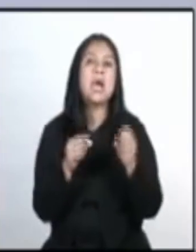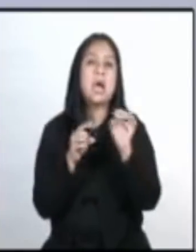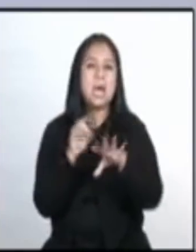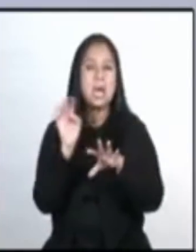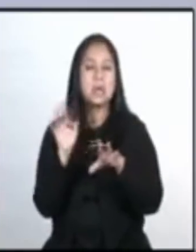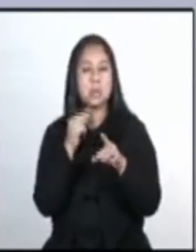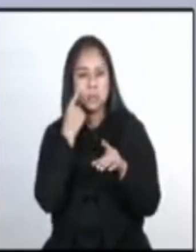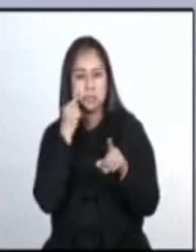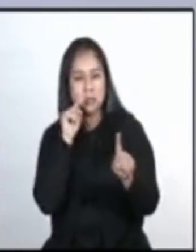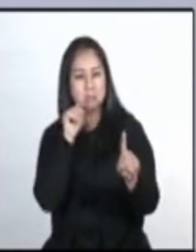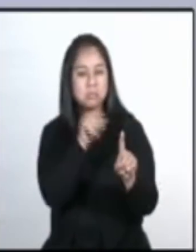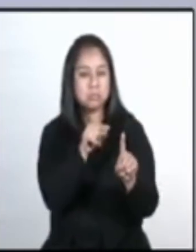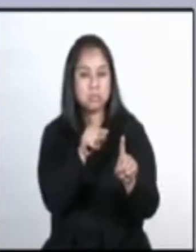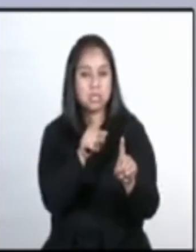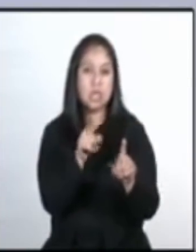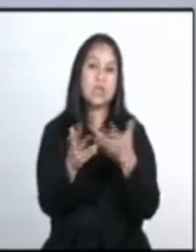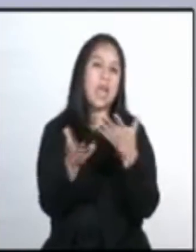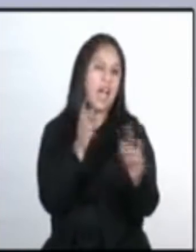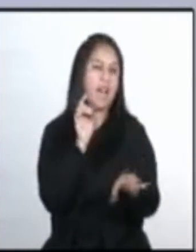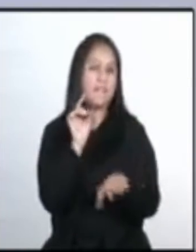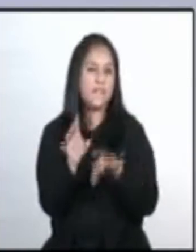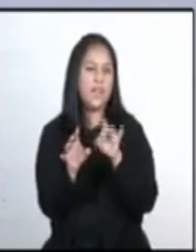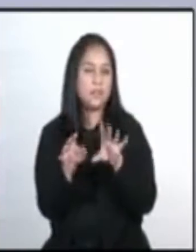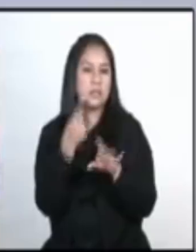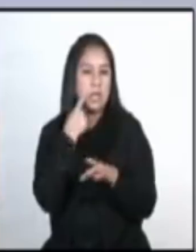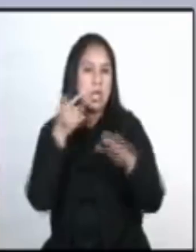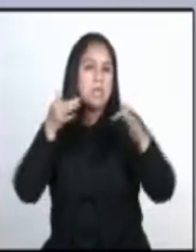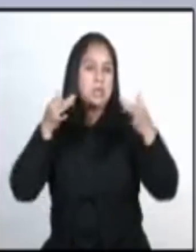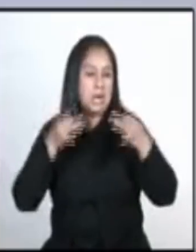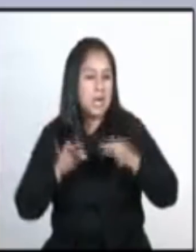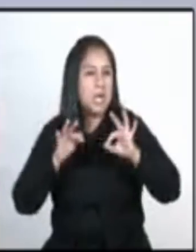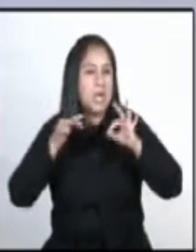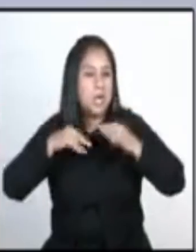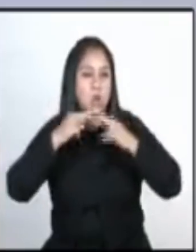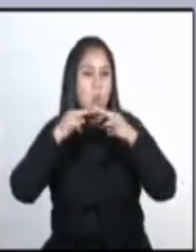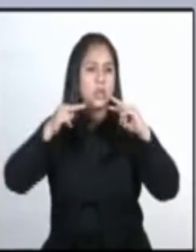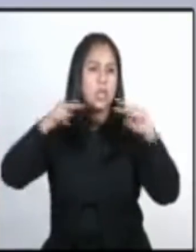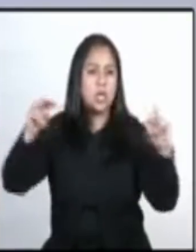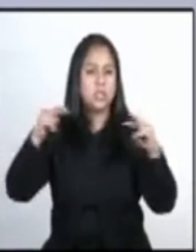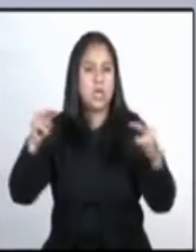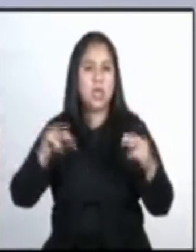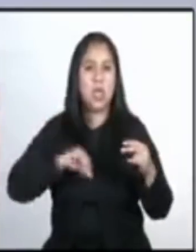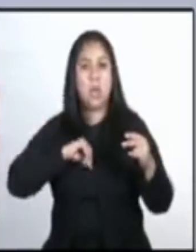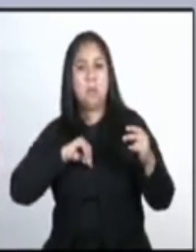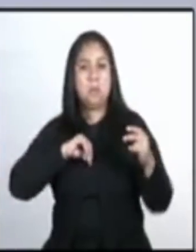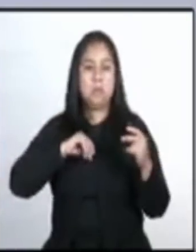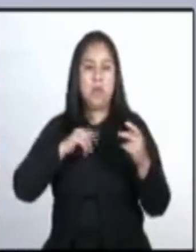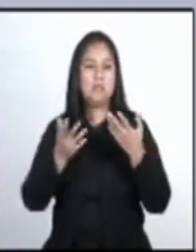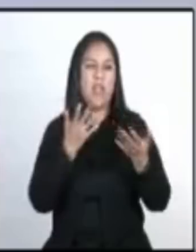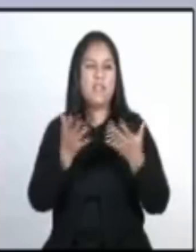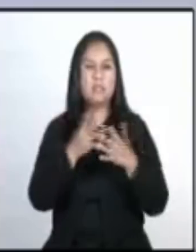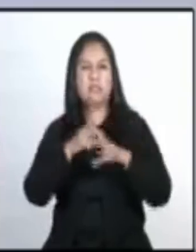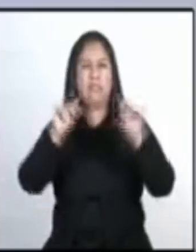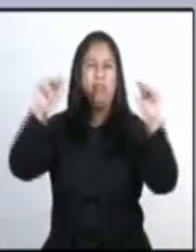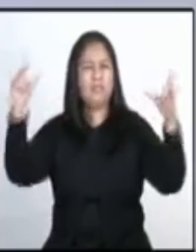menores, bien intencionados, tratando de llevar una noticia y llevarse por medio de ese